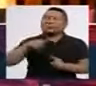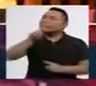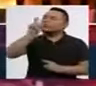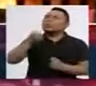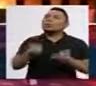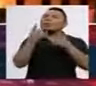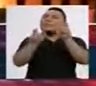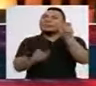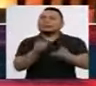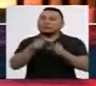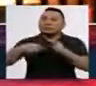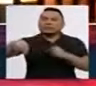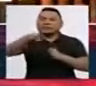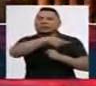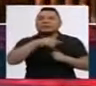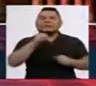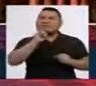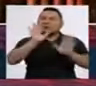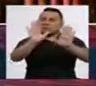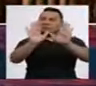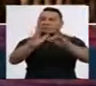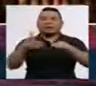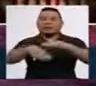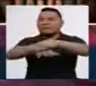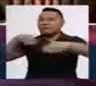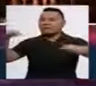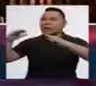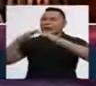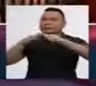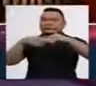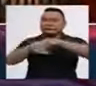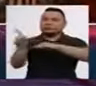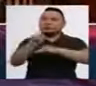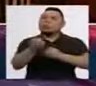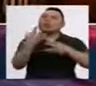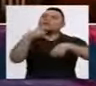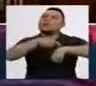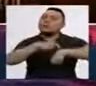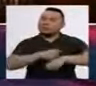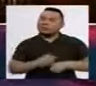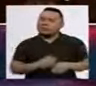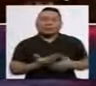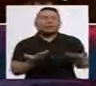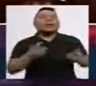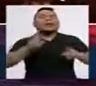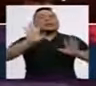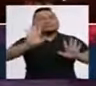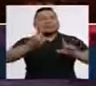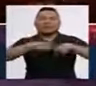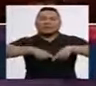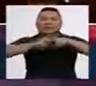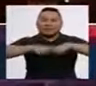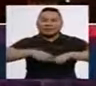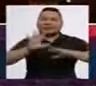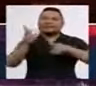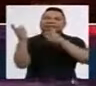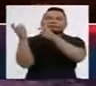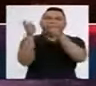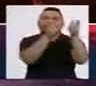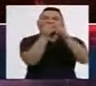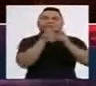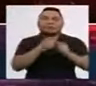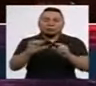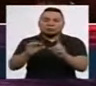viven colindante a la zona del incendio estén fuera de sus casas, ministro? Va a depender mucho de los monitoreos de los niveles